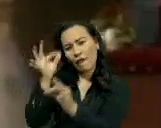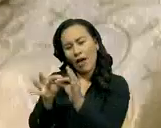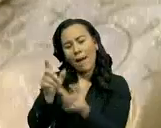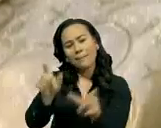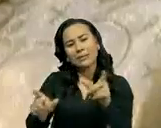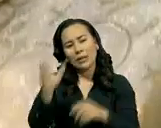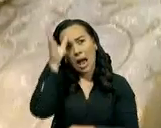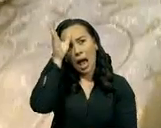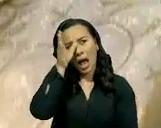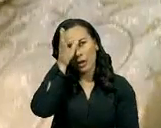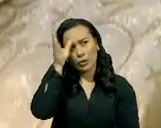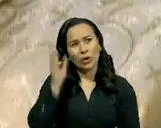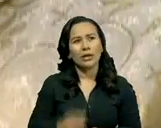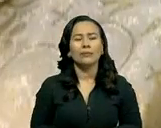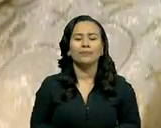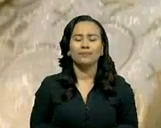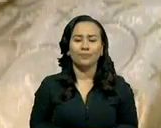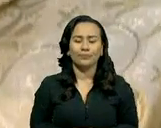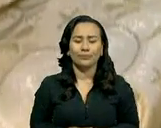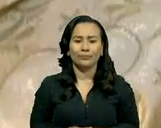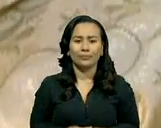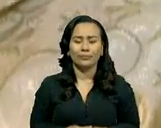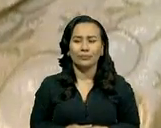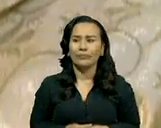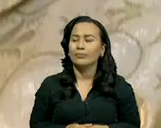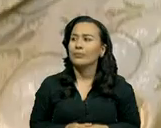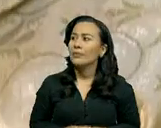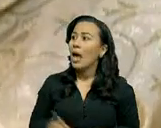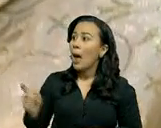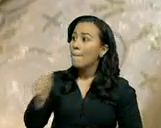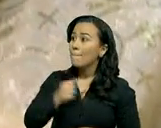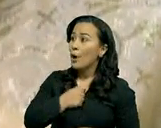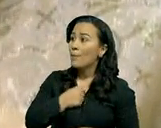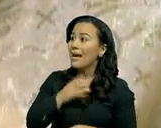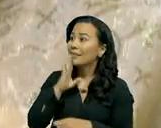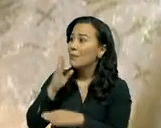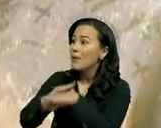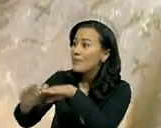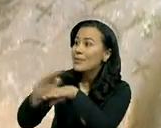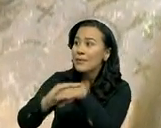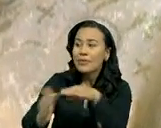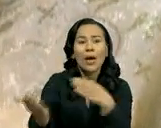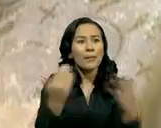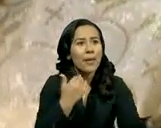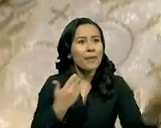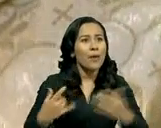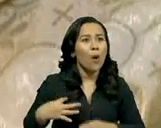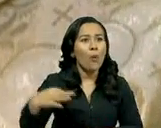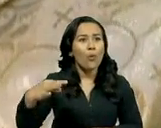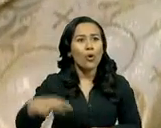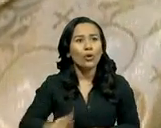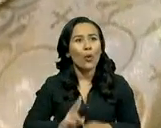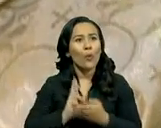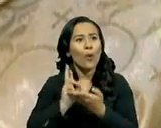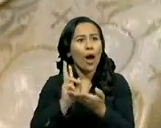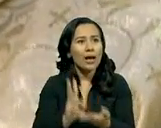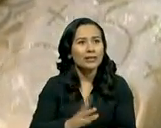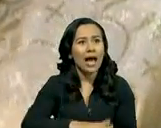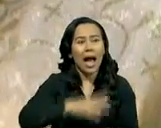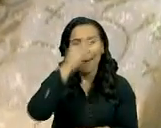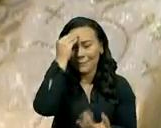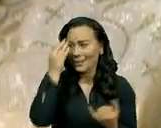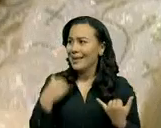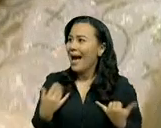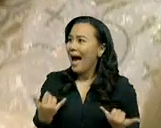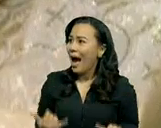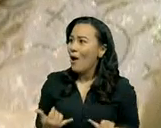católicos. Esa manera tan propia suya de fomentar las vocaciones, que Dios también ha querido premiar ahora